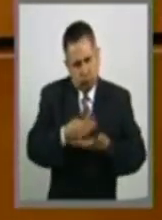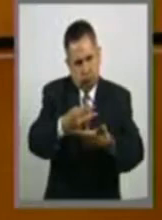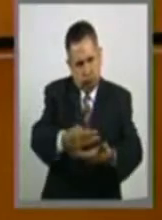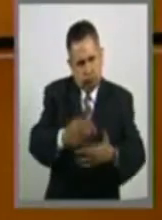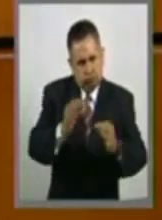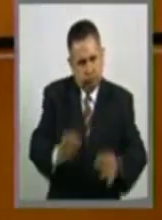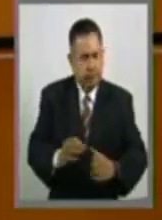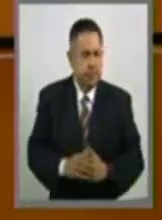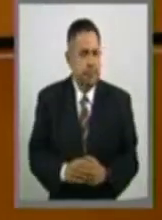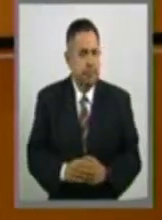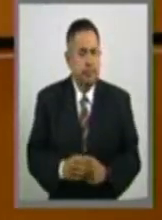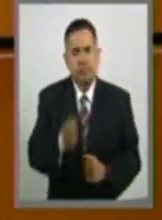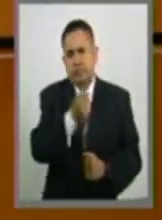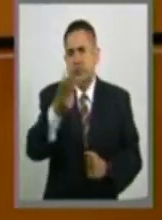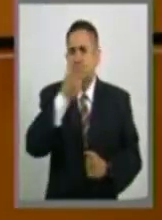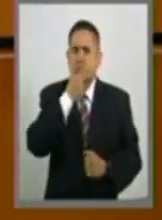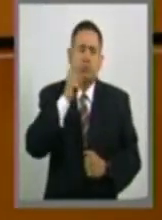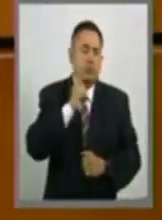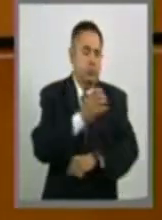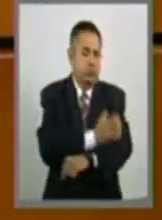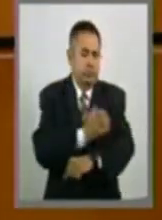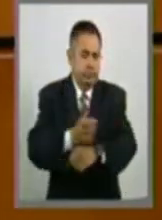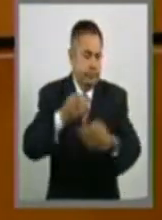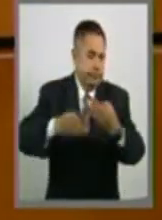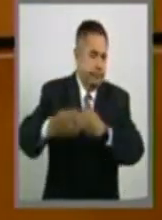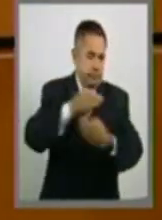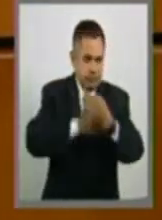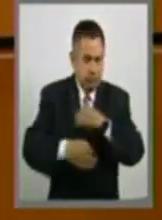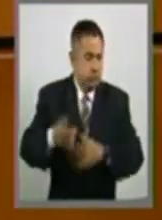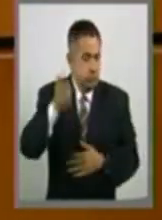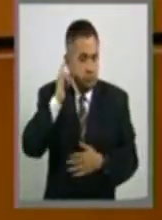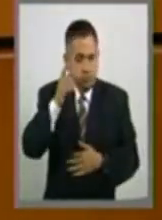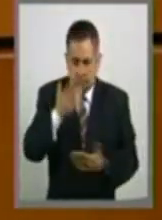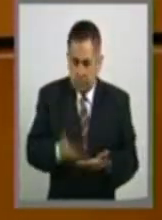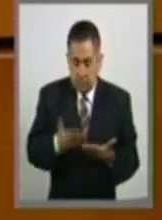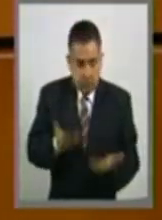Compañeras y compañeros senadores, espero que